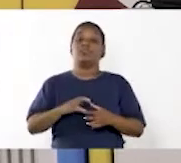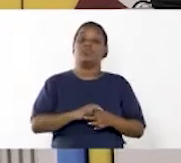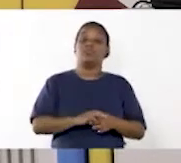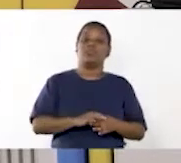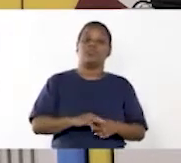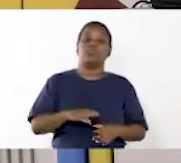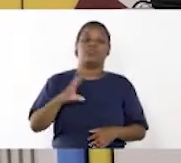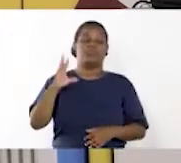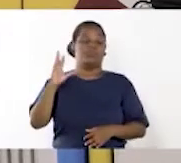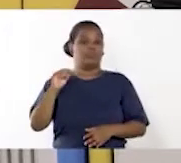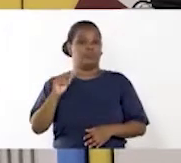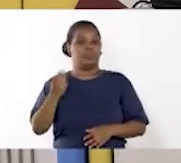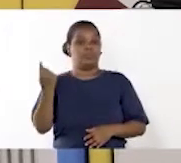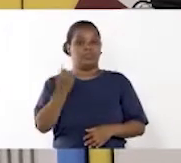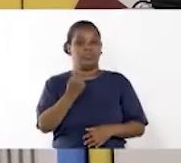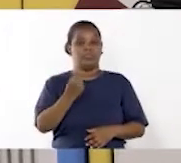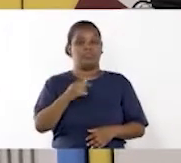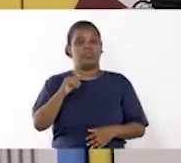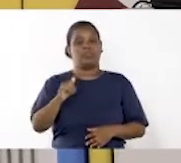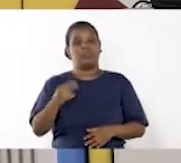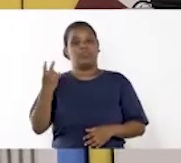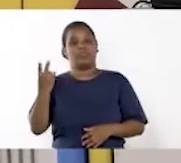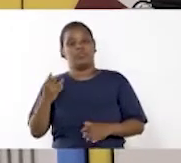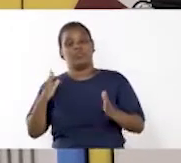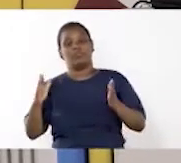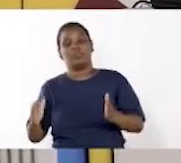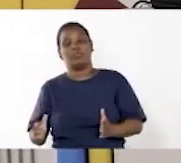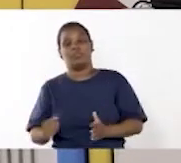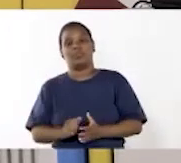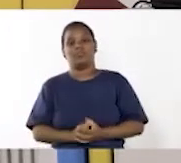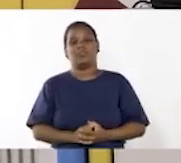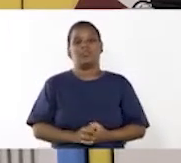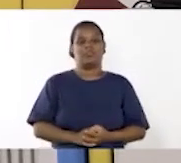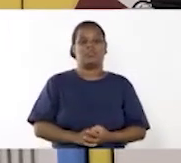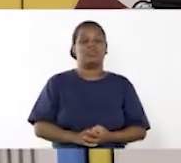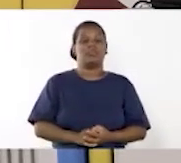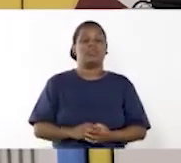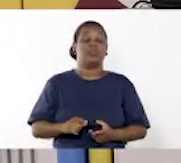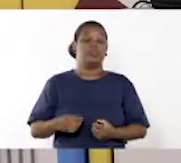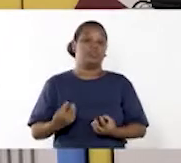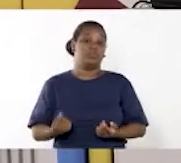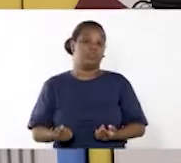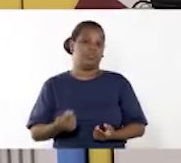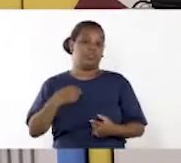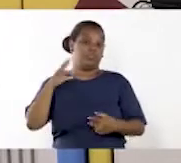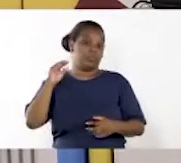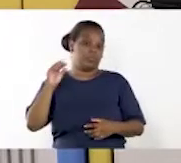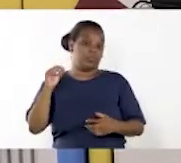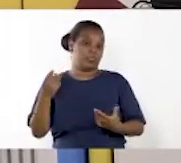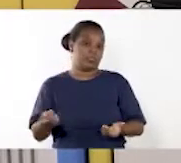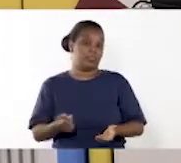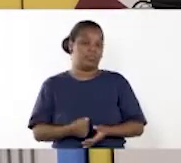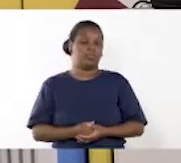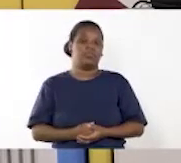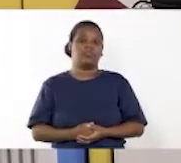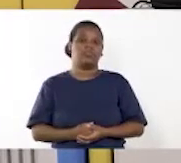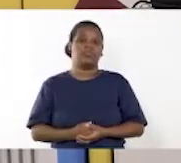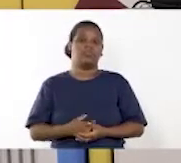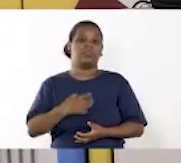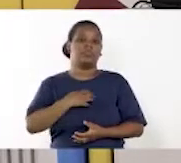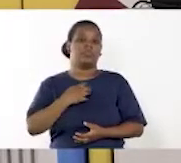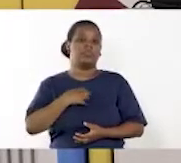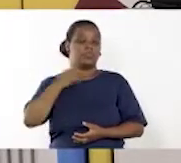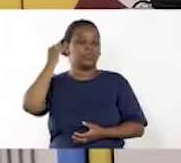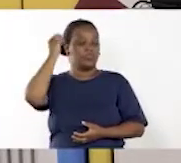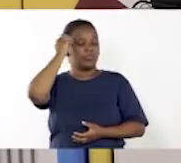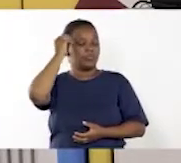aborda en el primero y en el segundo semestre. Por lo tanto, ¿qué vamos a estar diciendo que deben tener